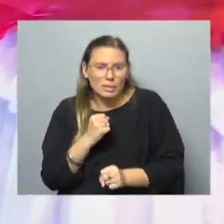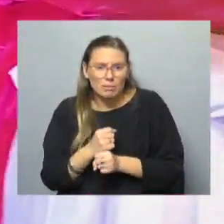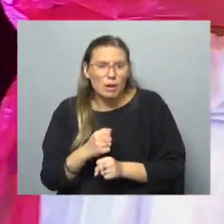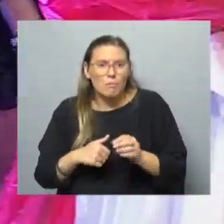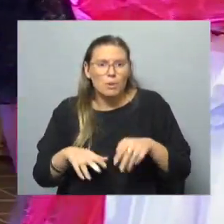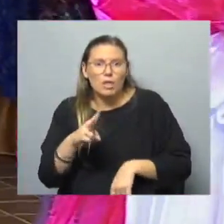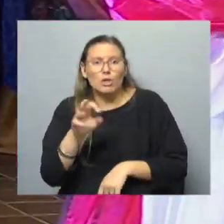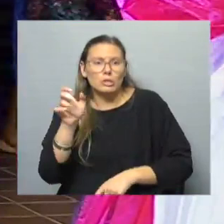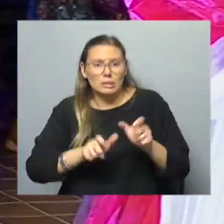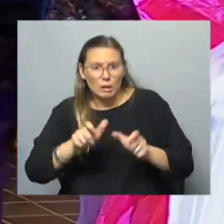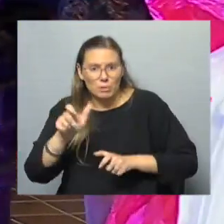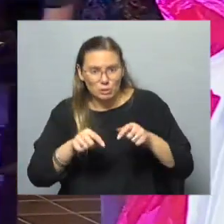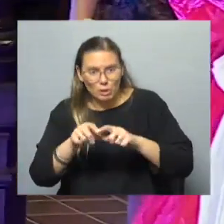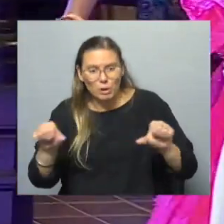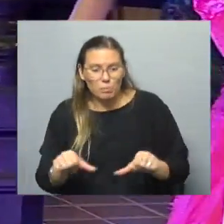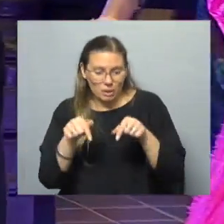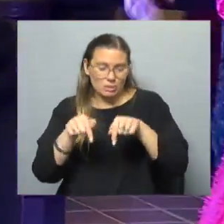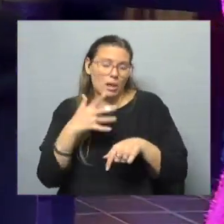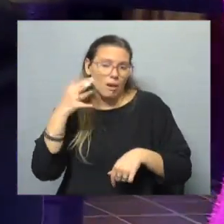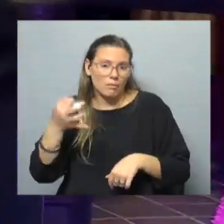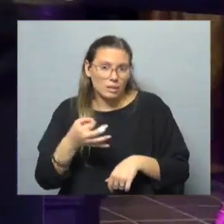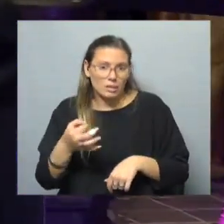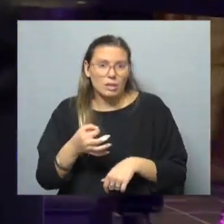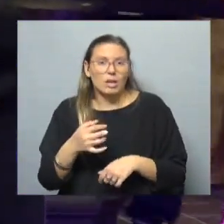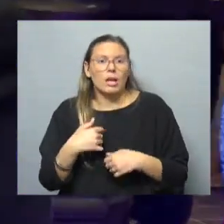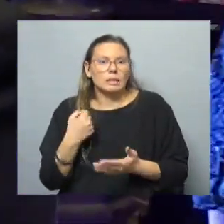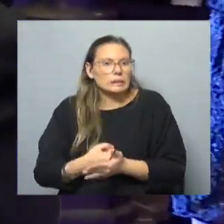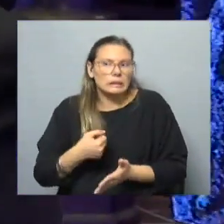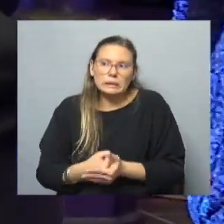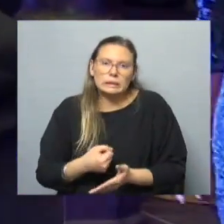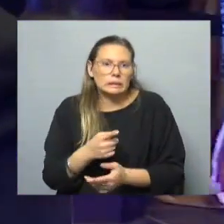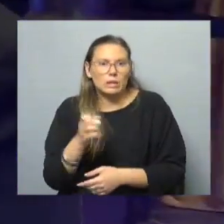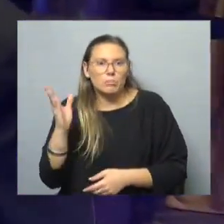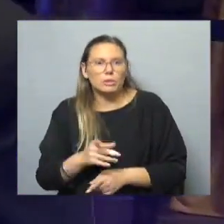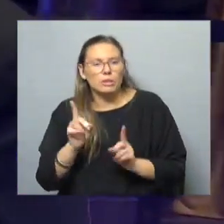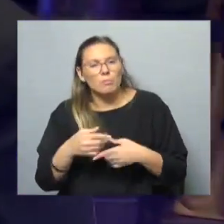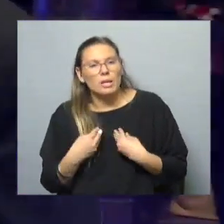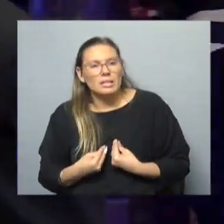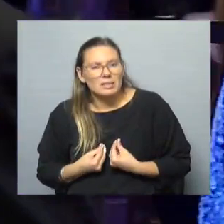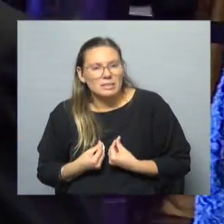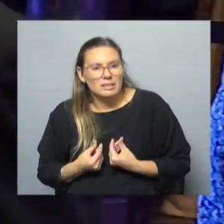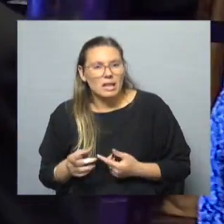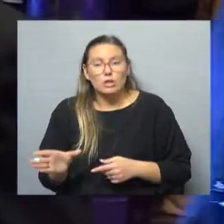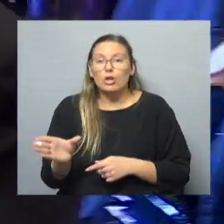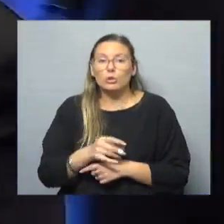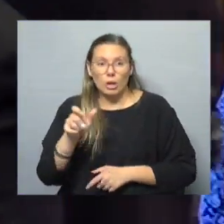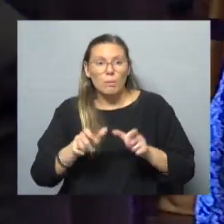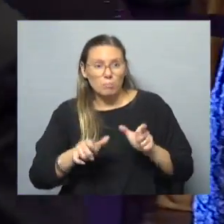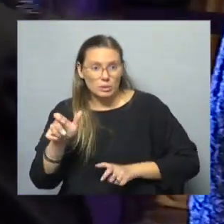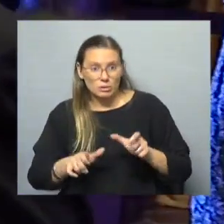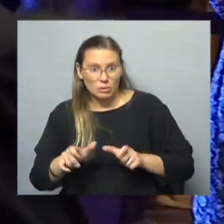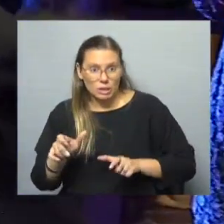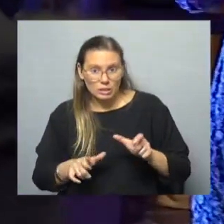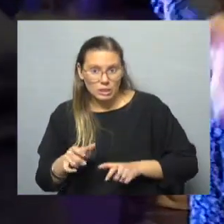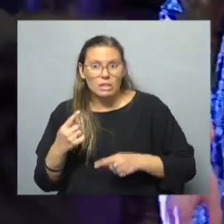de 200 personas para que esto sea posible, dejándolo todo. Y creo que eso es un gesto también, porque entre todo ese equipo de gente hay